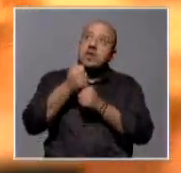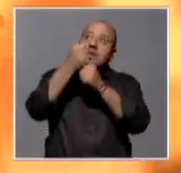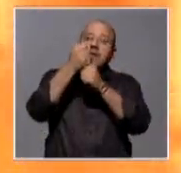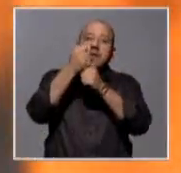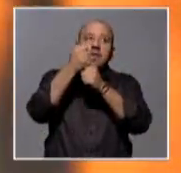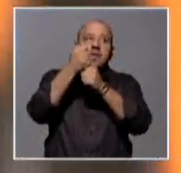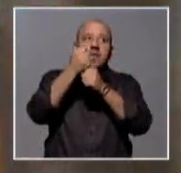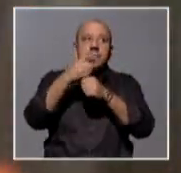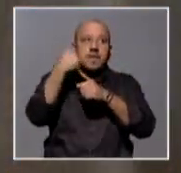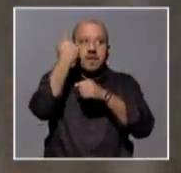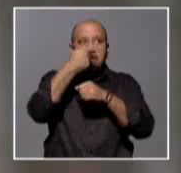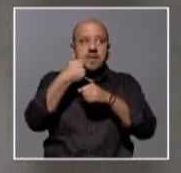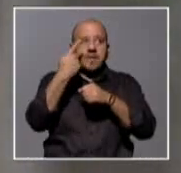caras.